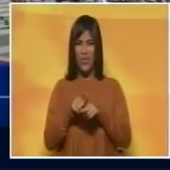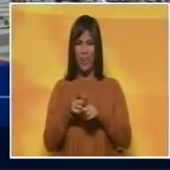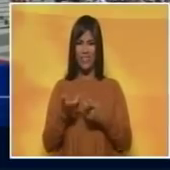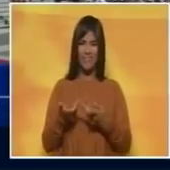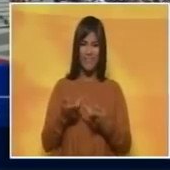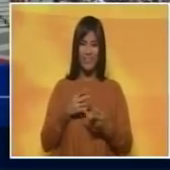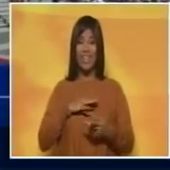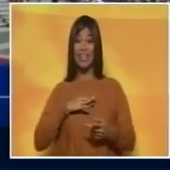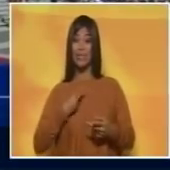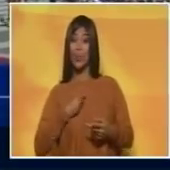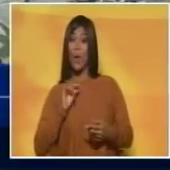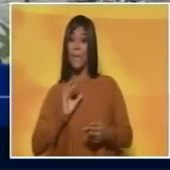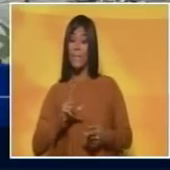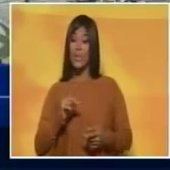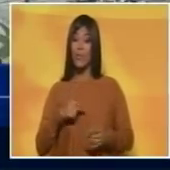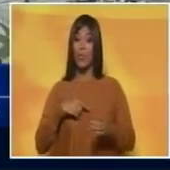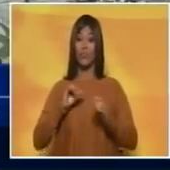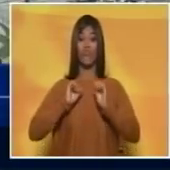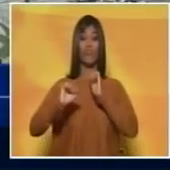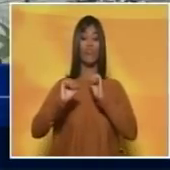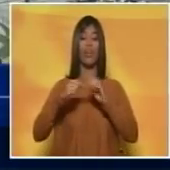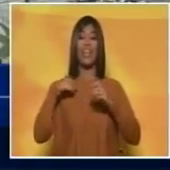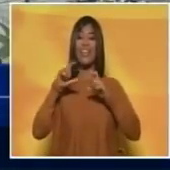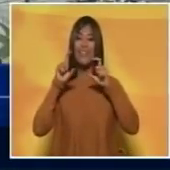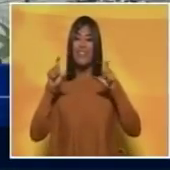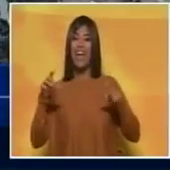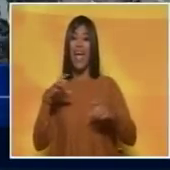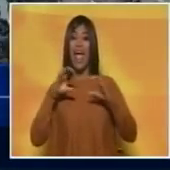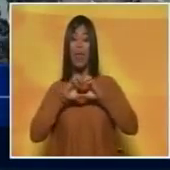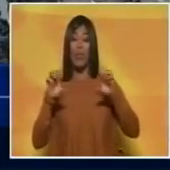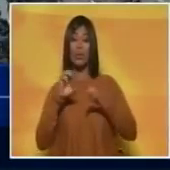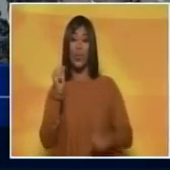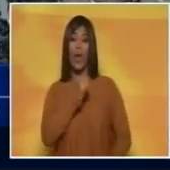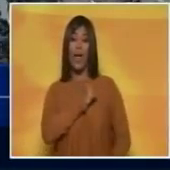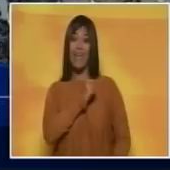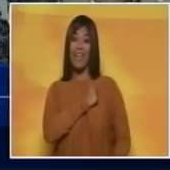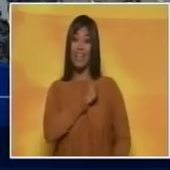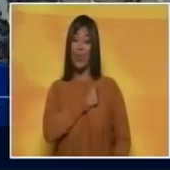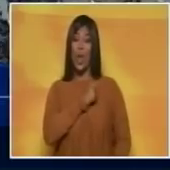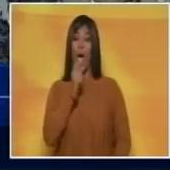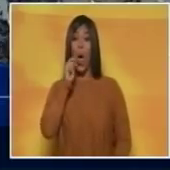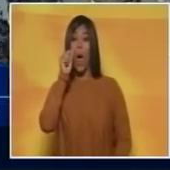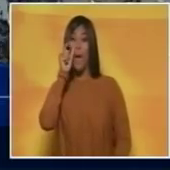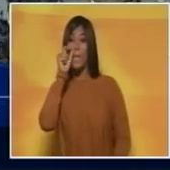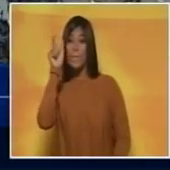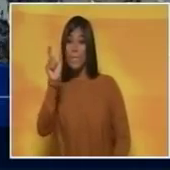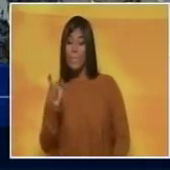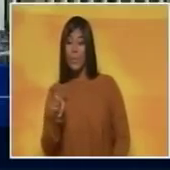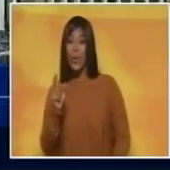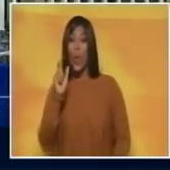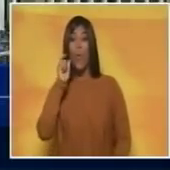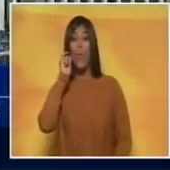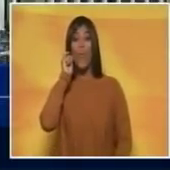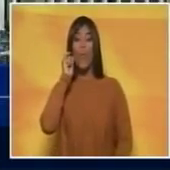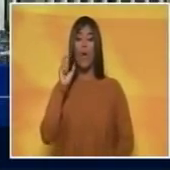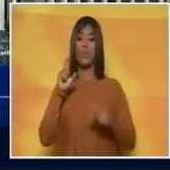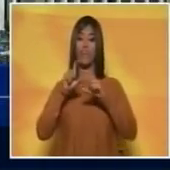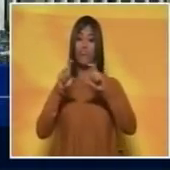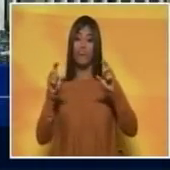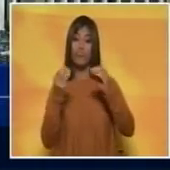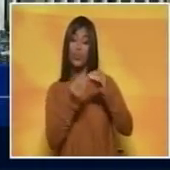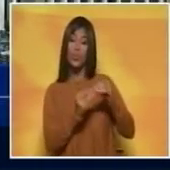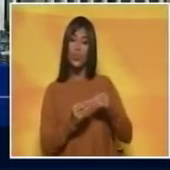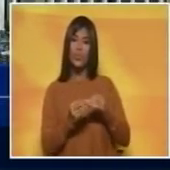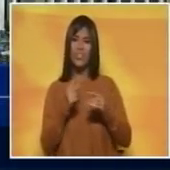se ha hecho en un documento guía para la educación católica con el título Varón y Mujer los creó, en el que